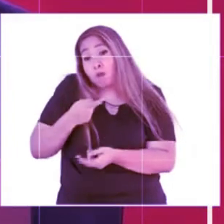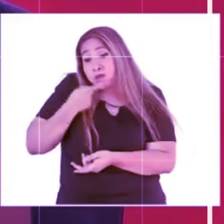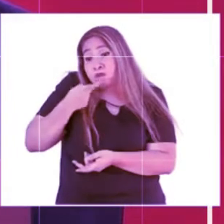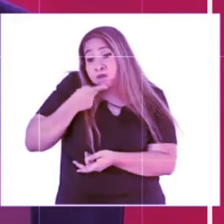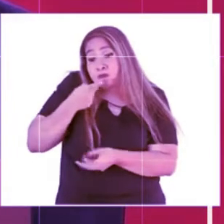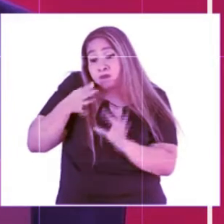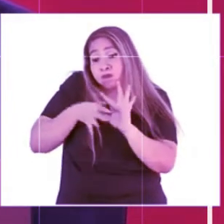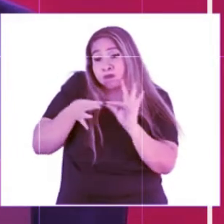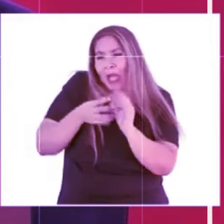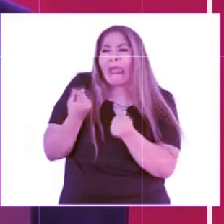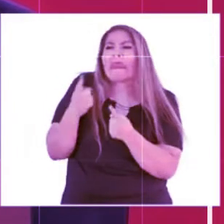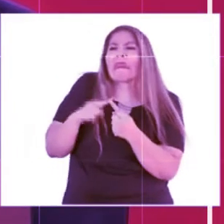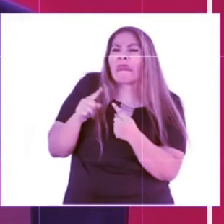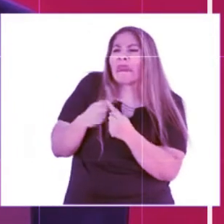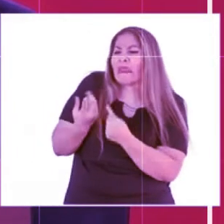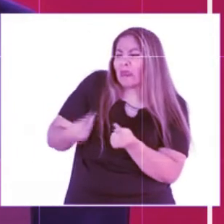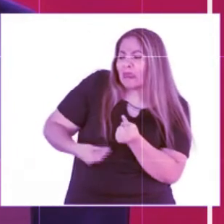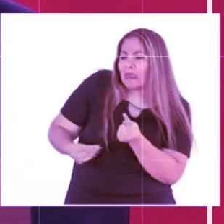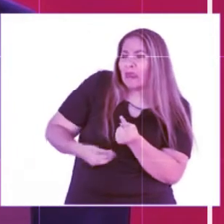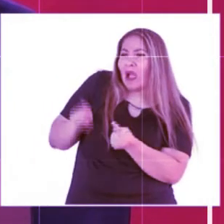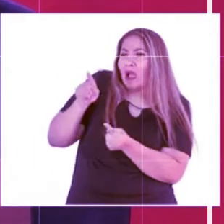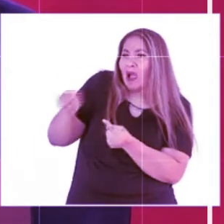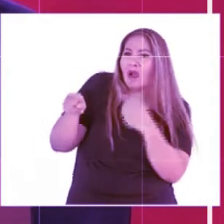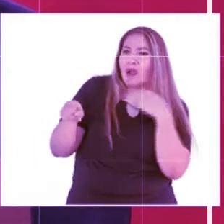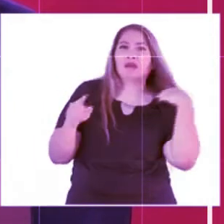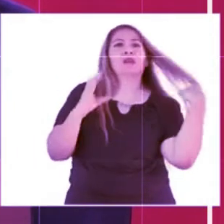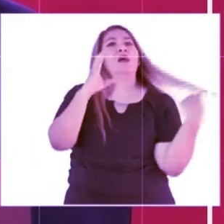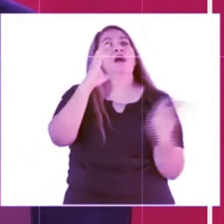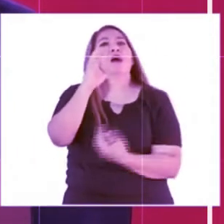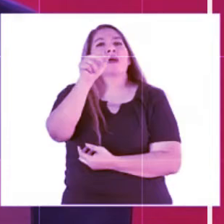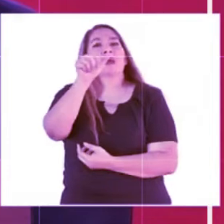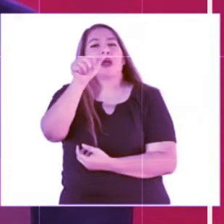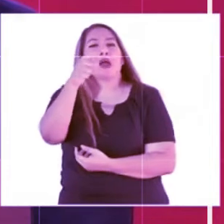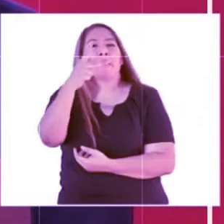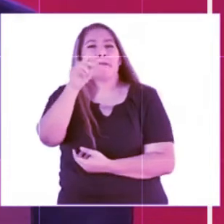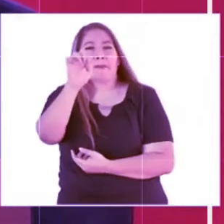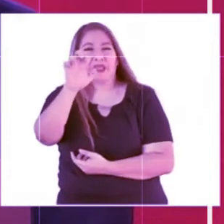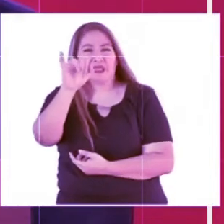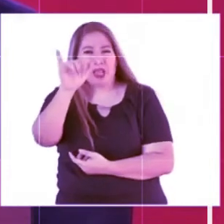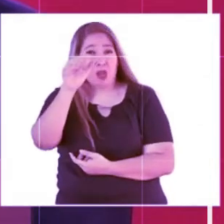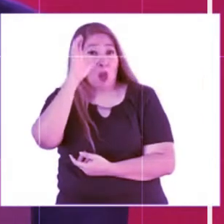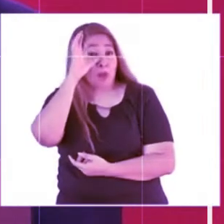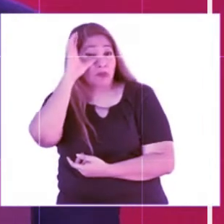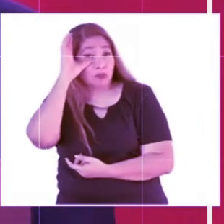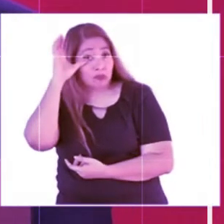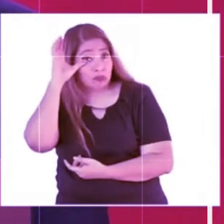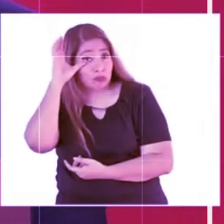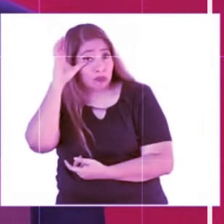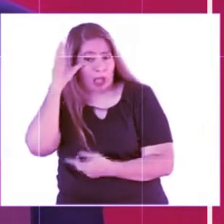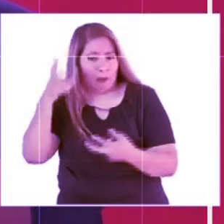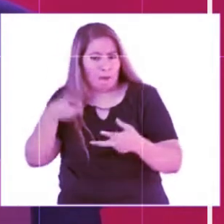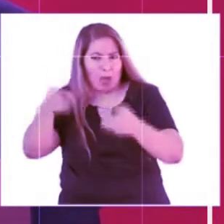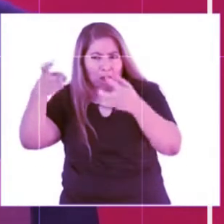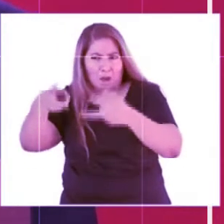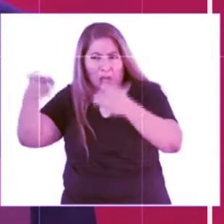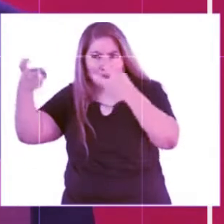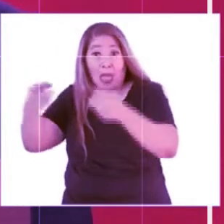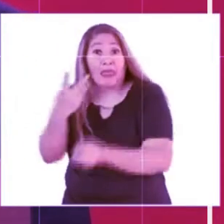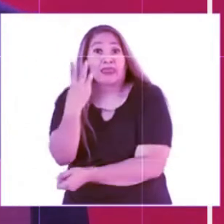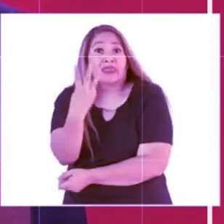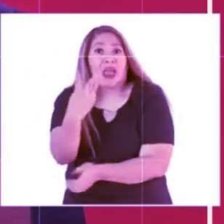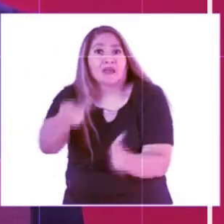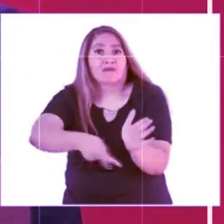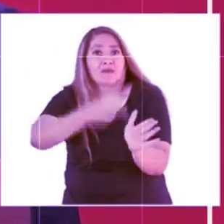coinciden en señalar que los campesinos asiáticos fueron asaltados al menos 3